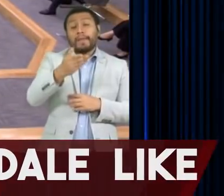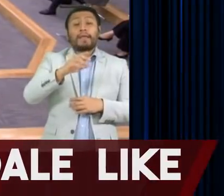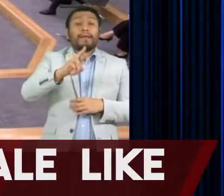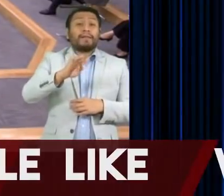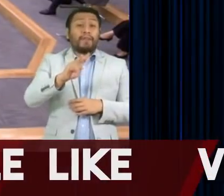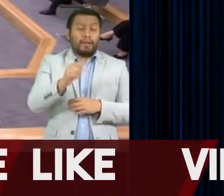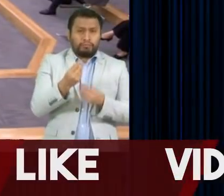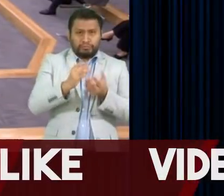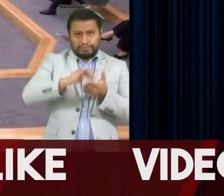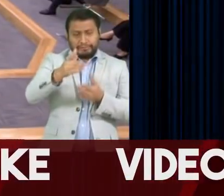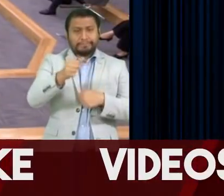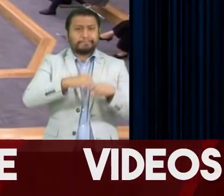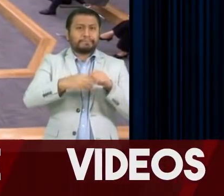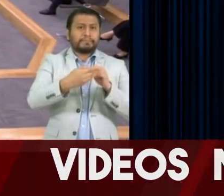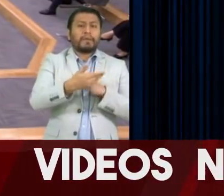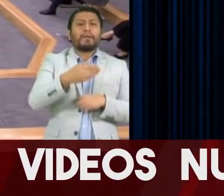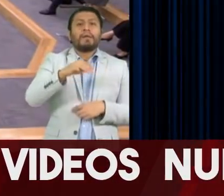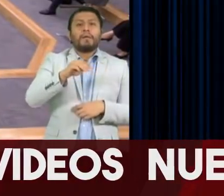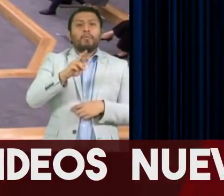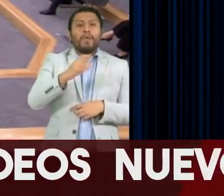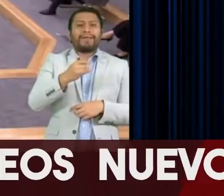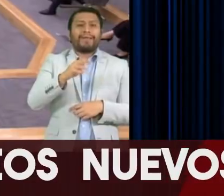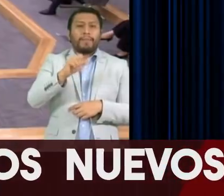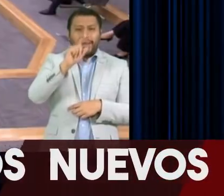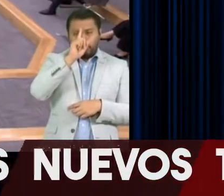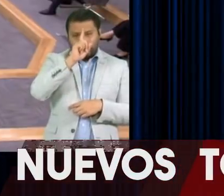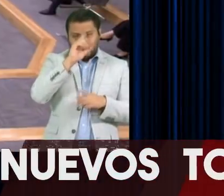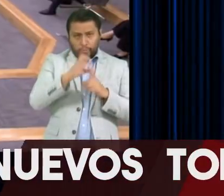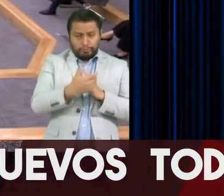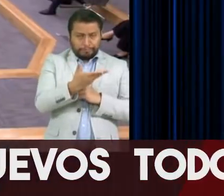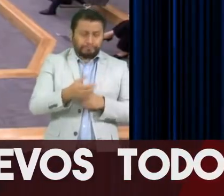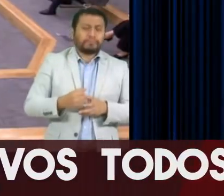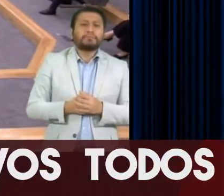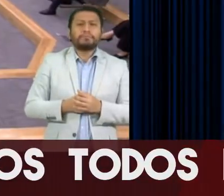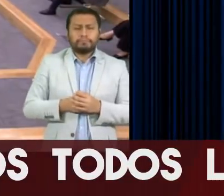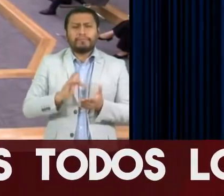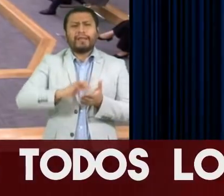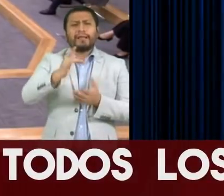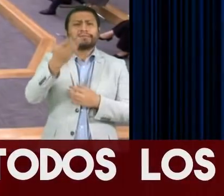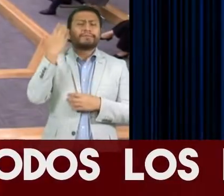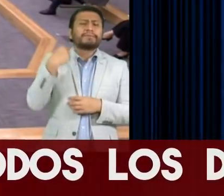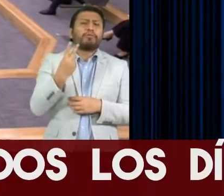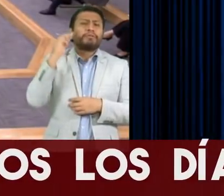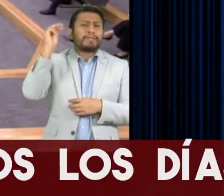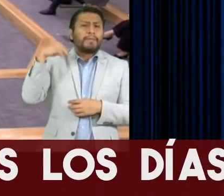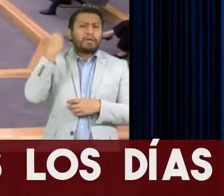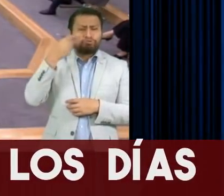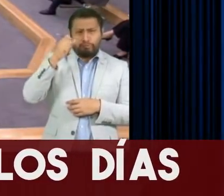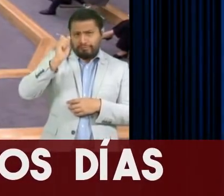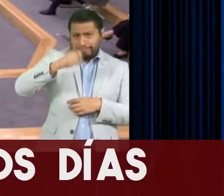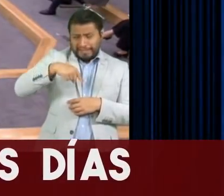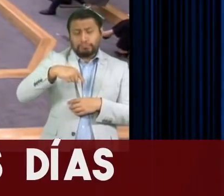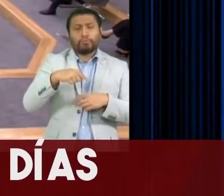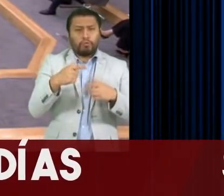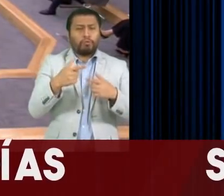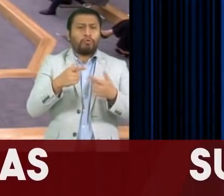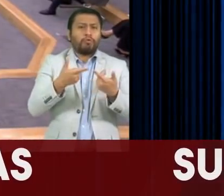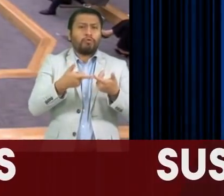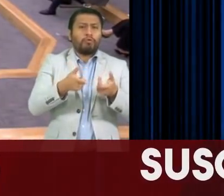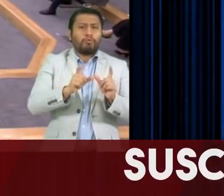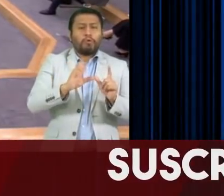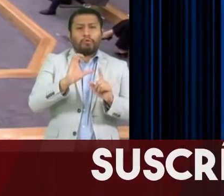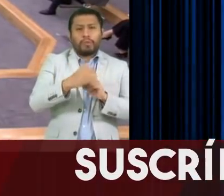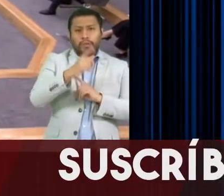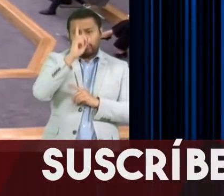consejero Murayama. Gracias. El 2 de marzo, por acuerdo de este Consejo General, se